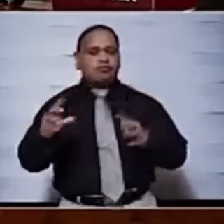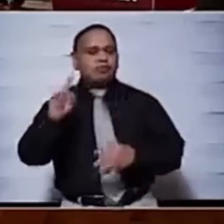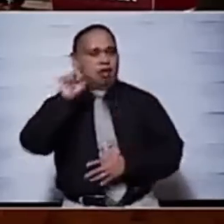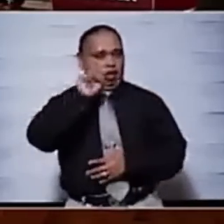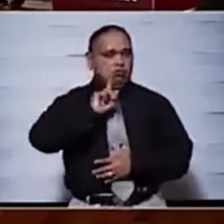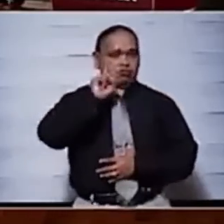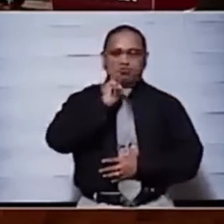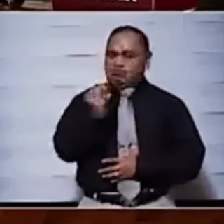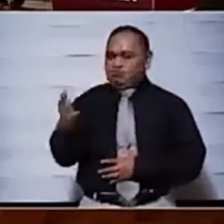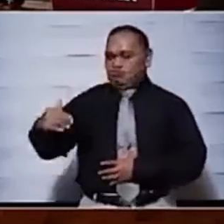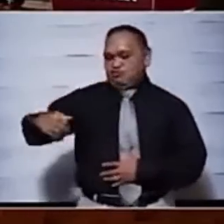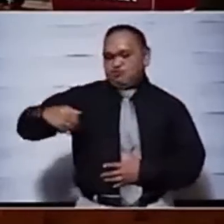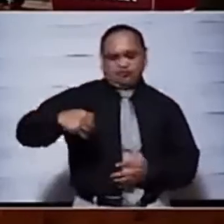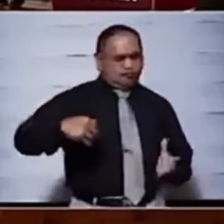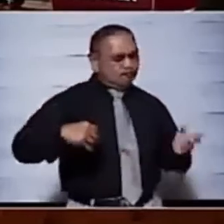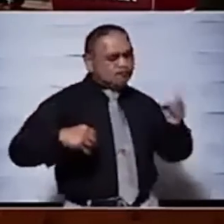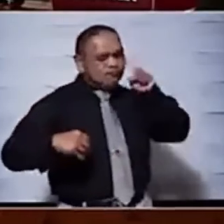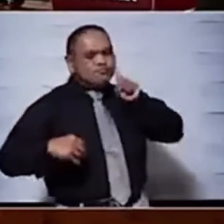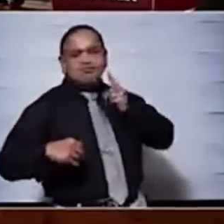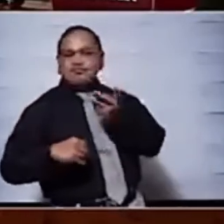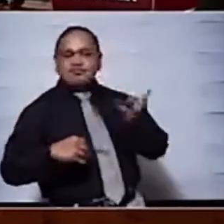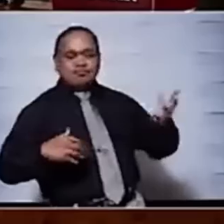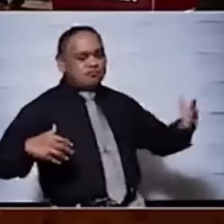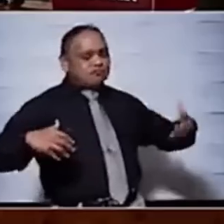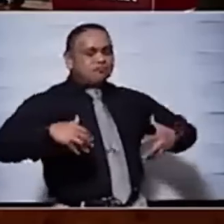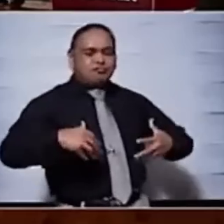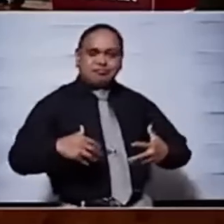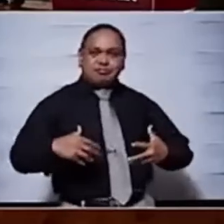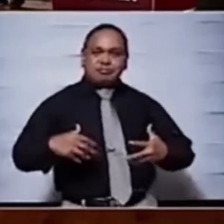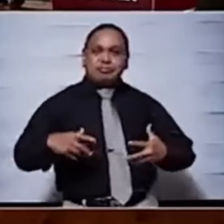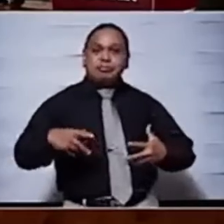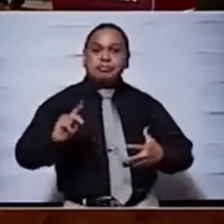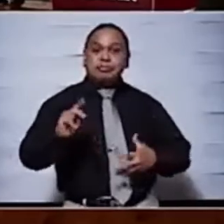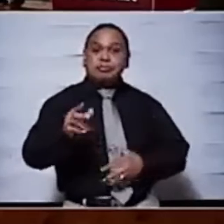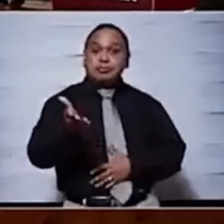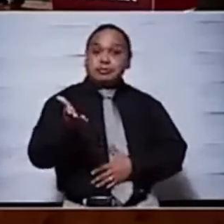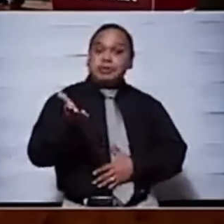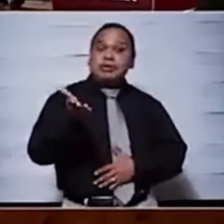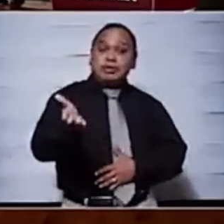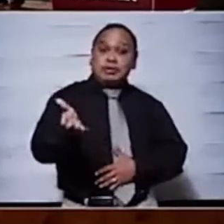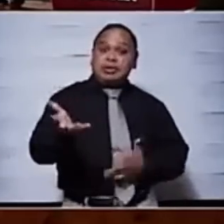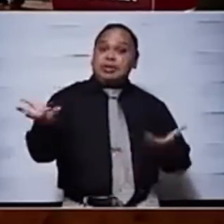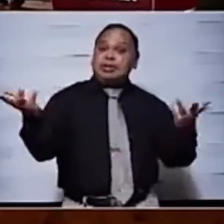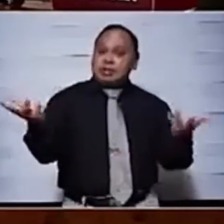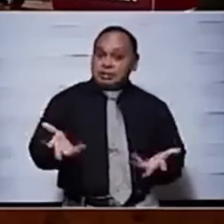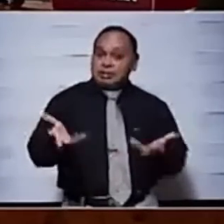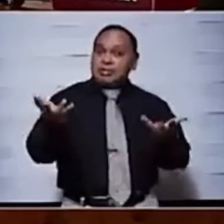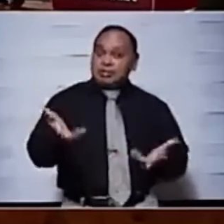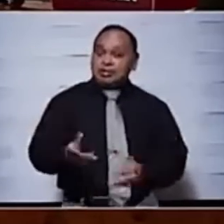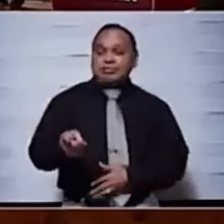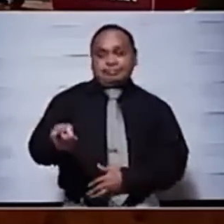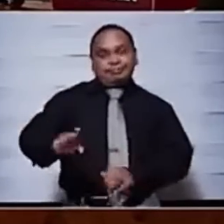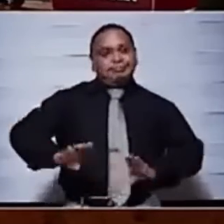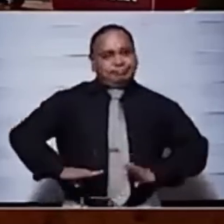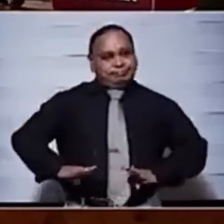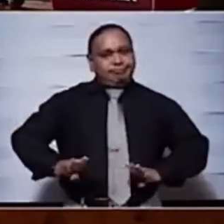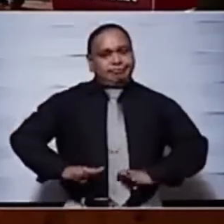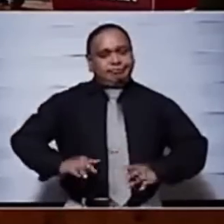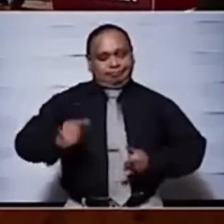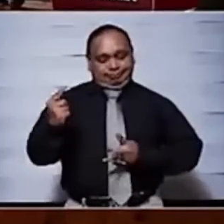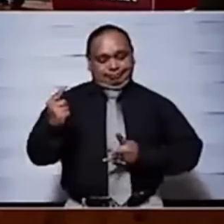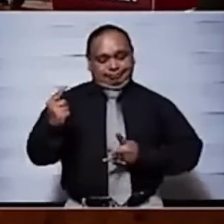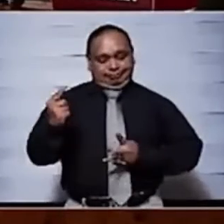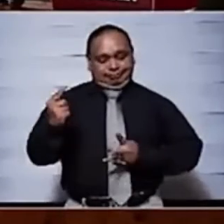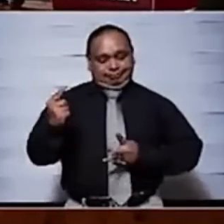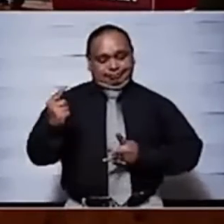que vayan en contra. Cuando él está provocando, está generando todas estas conductas. Es de dos, ¿no?